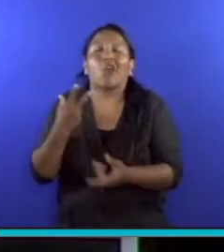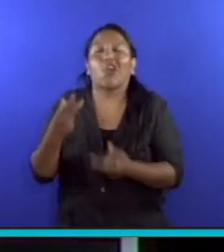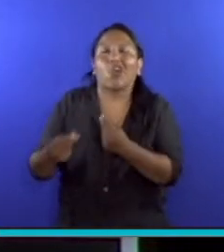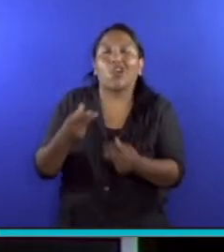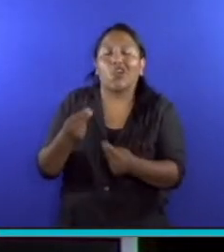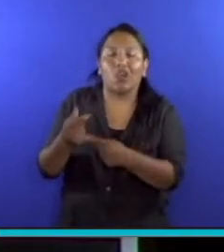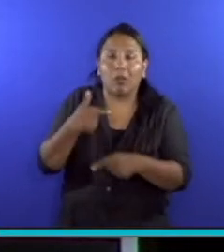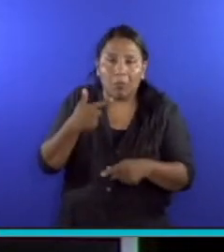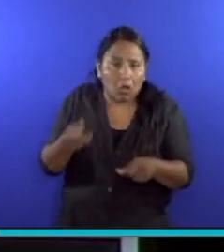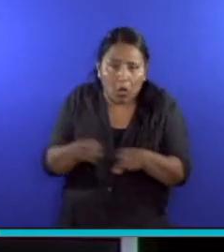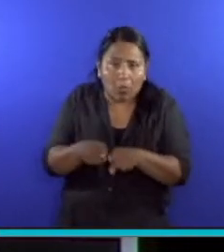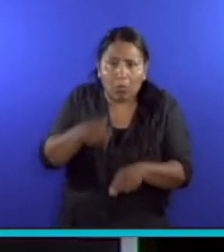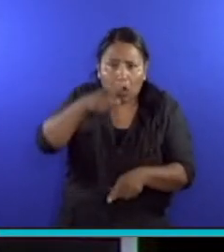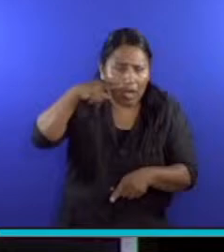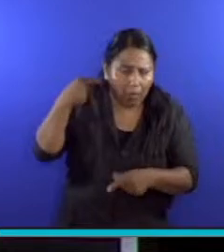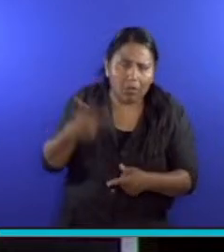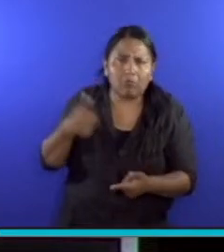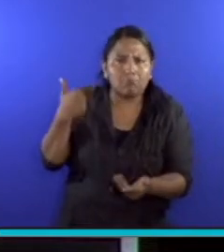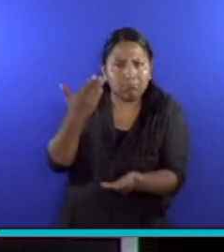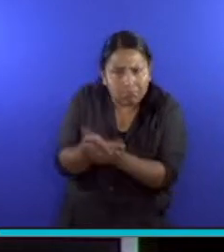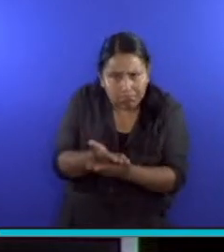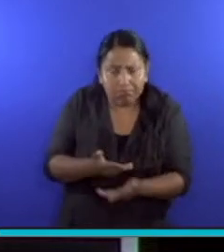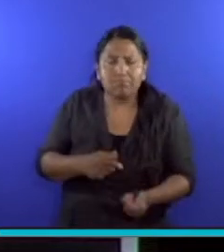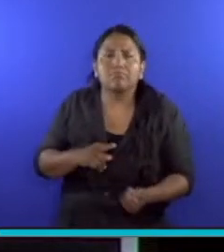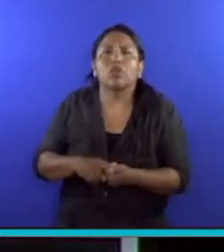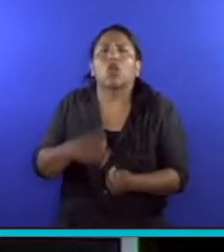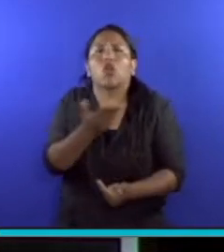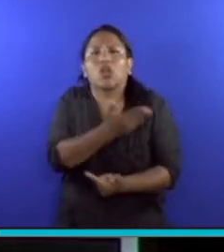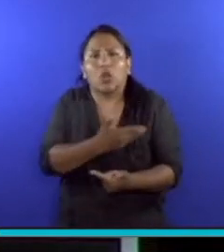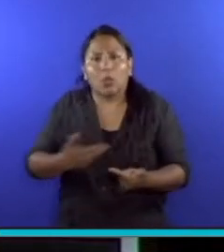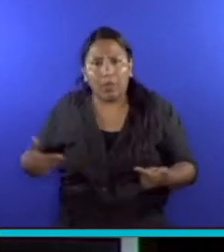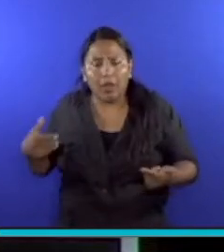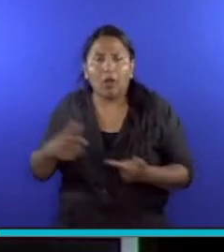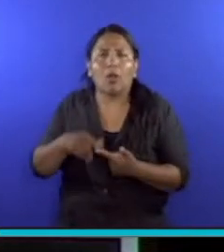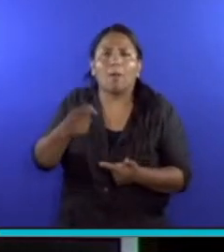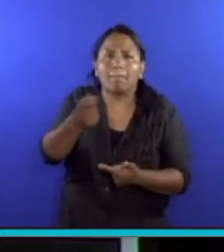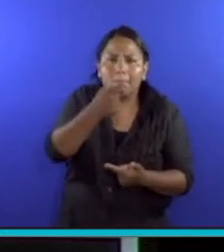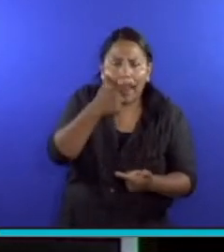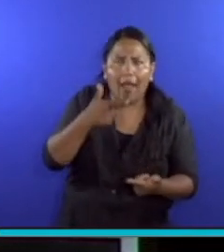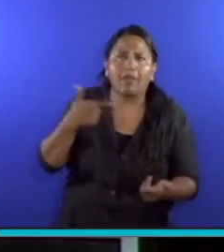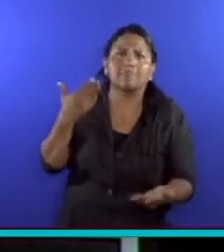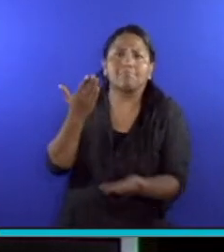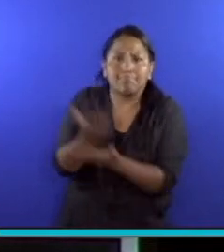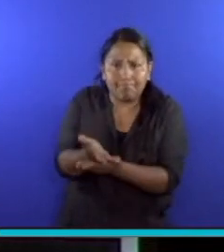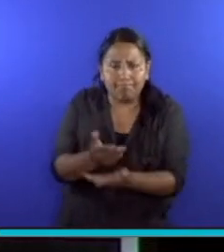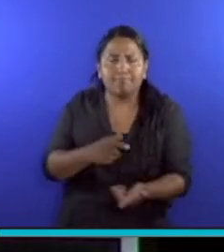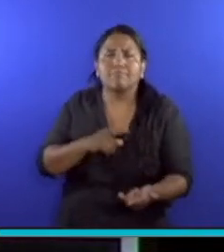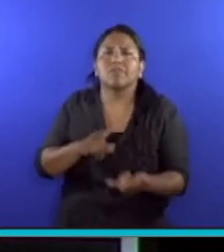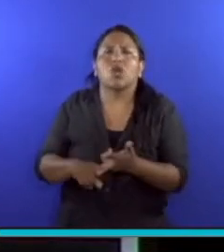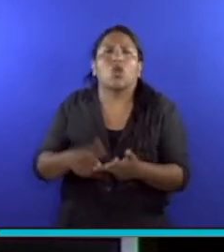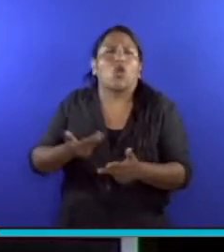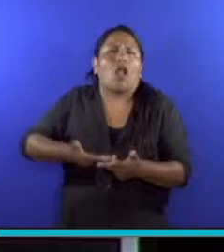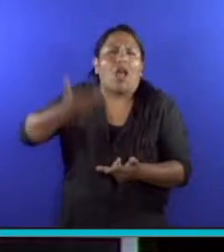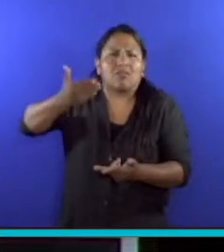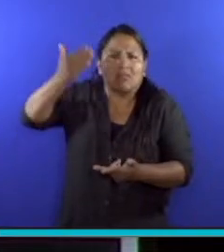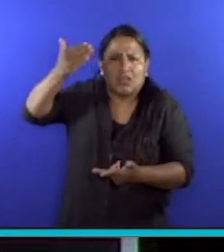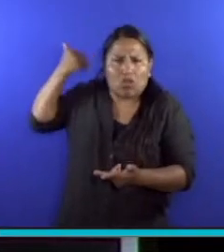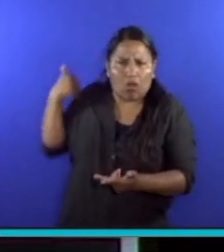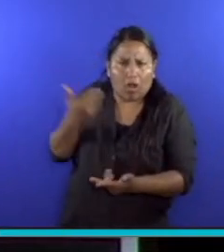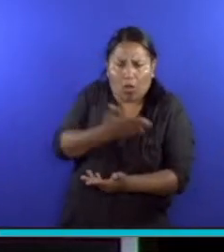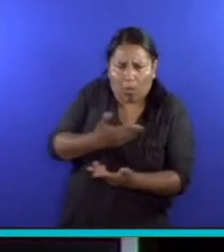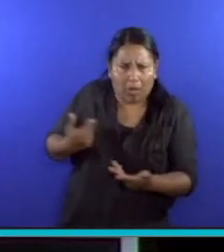Alberto Fernández, lo exigíamos con el gobierno de Mauricio Macri, antes, con los anteriores gobiernos. ¿Por qué